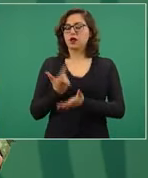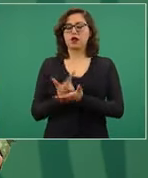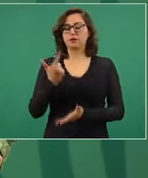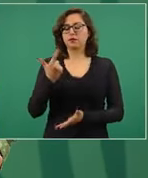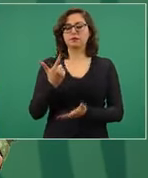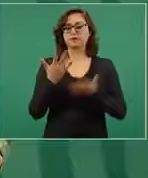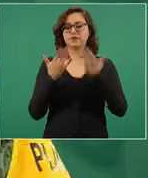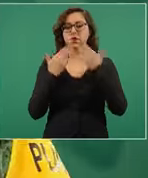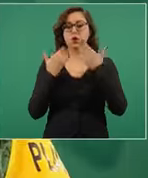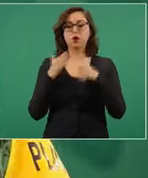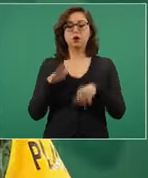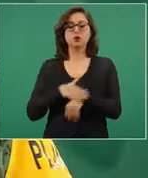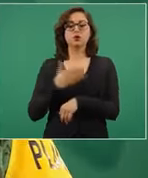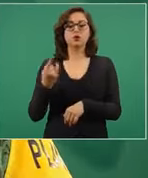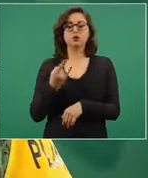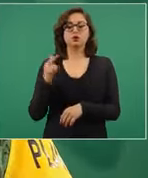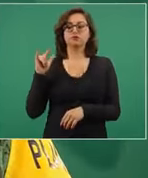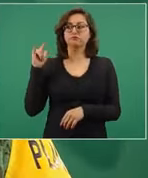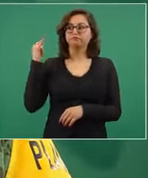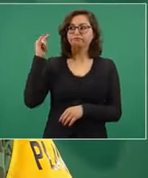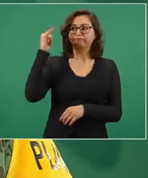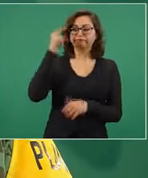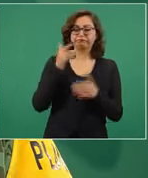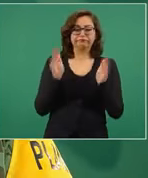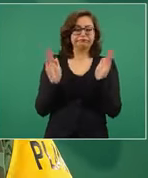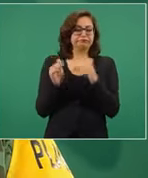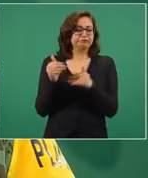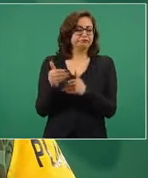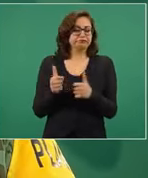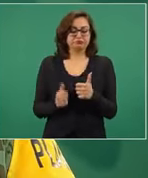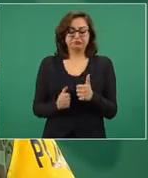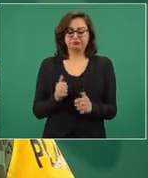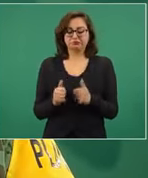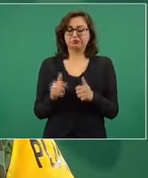cargar pues cantidades que sean